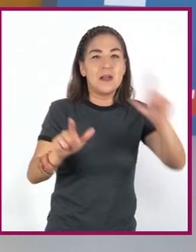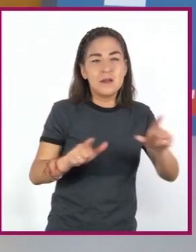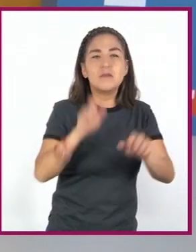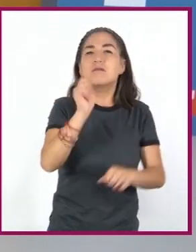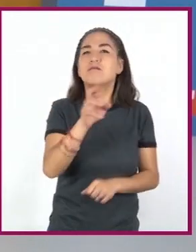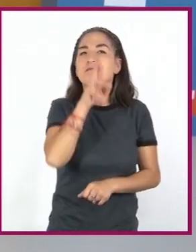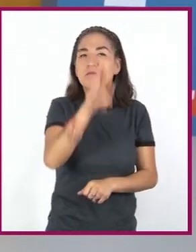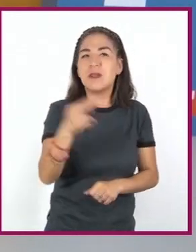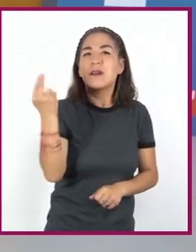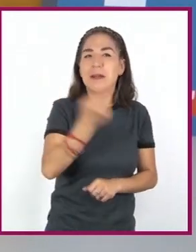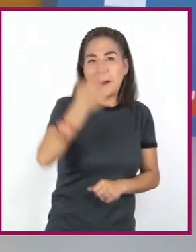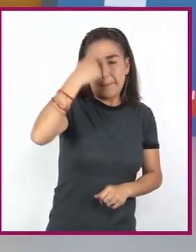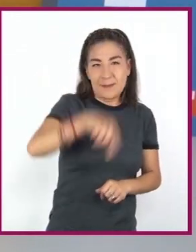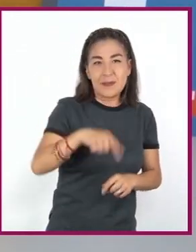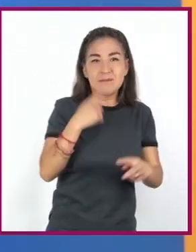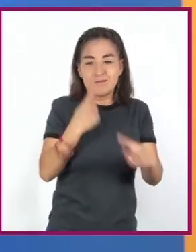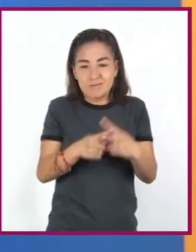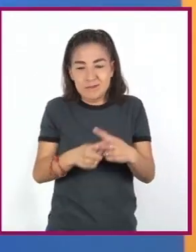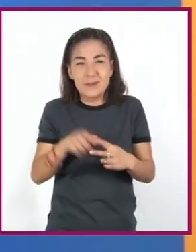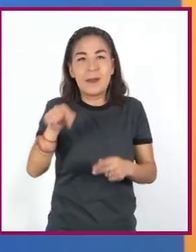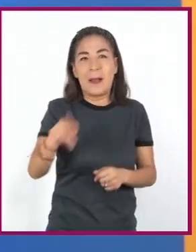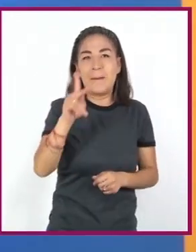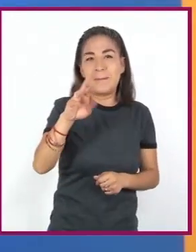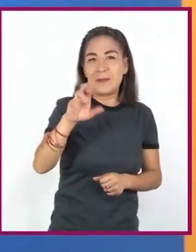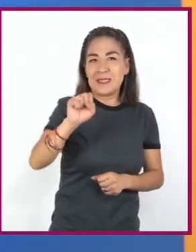para calcular el volumen de un prisma?